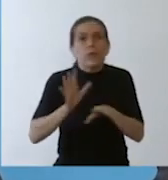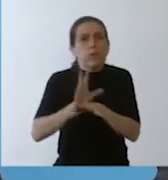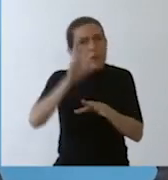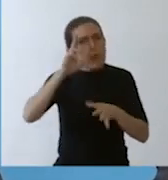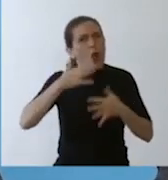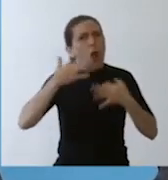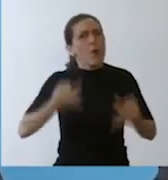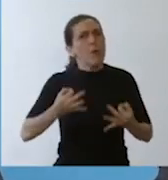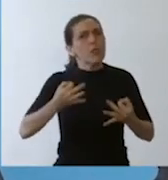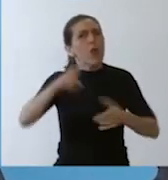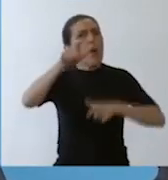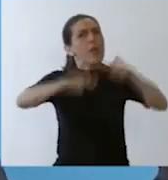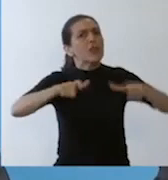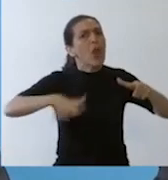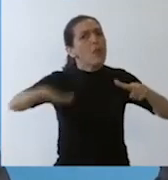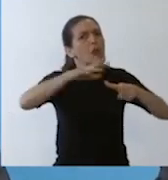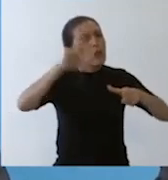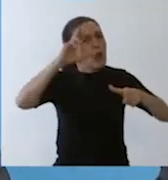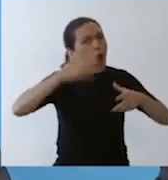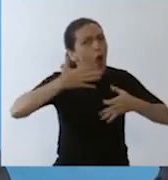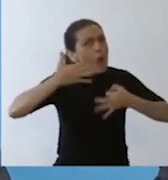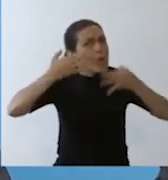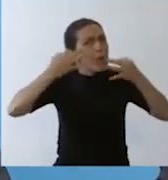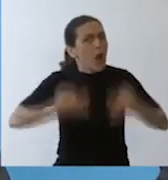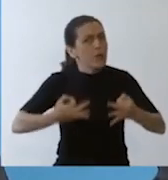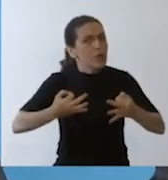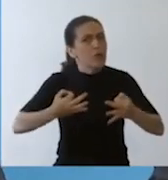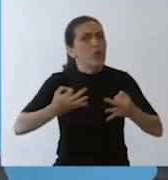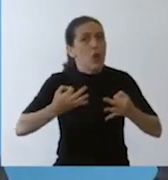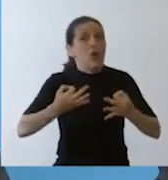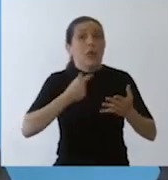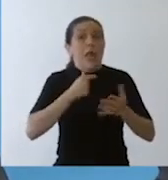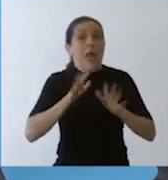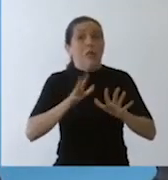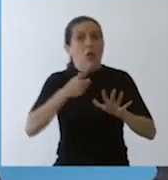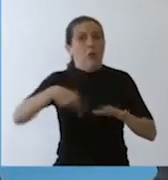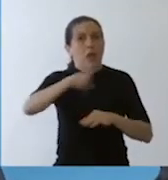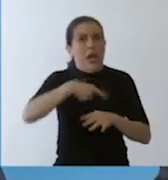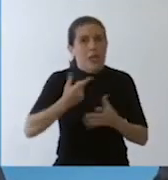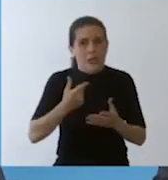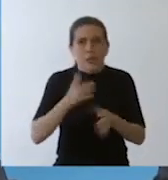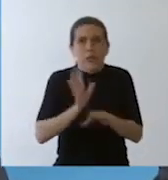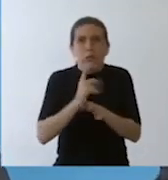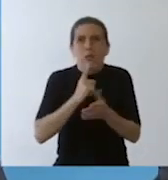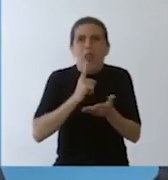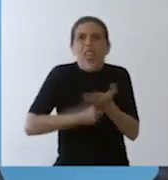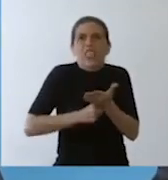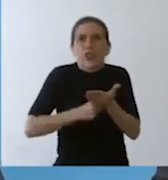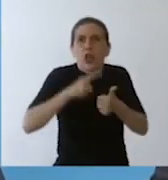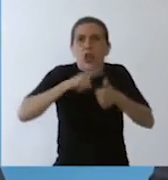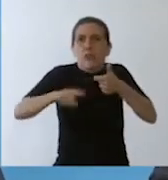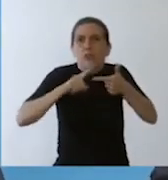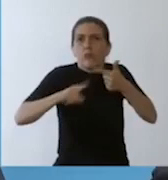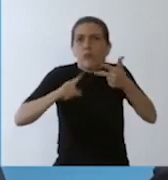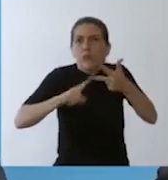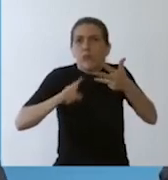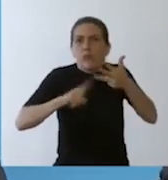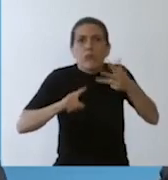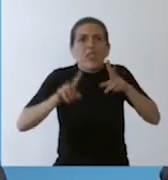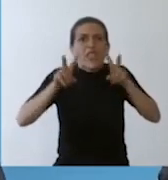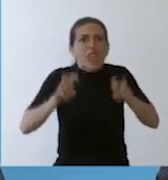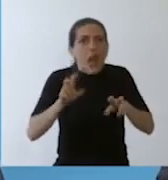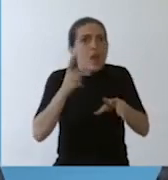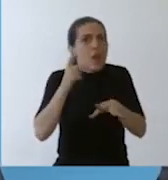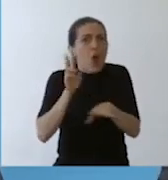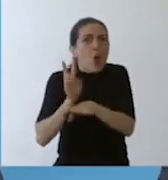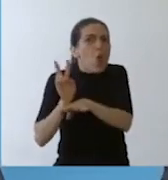de la población, tal como queremos que esto suceda, entender que las medidas tienen que ver con cuidarnos y